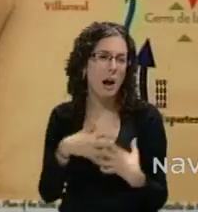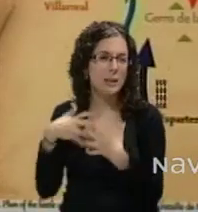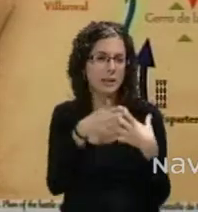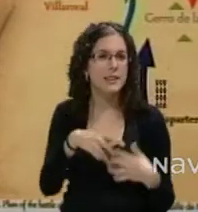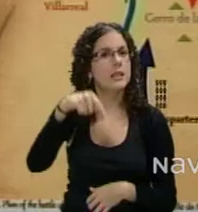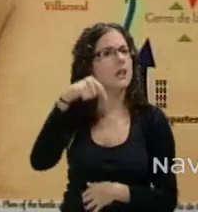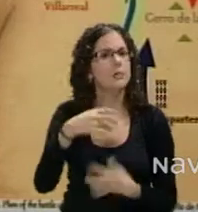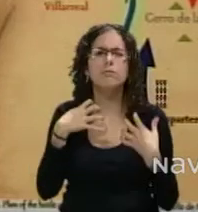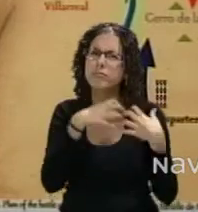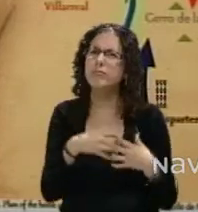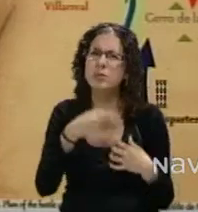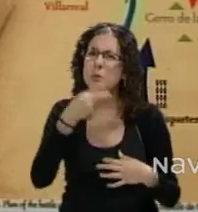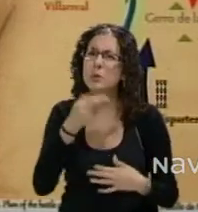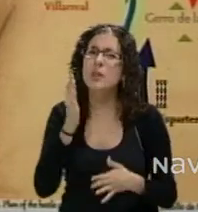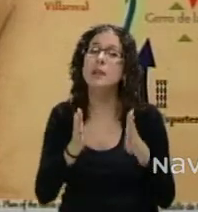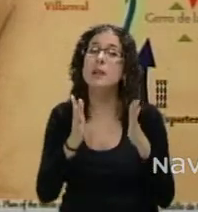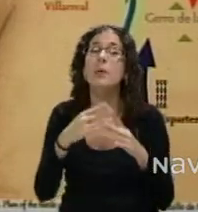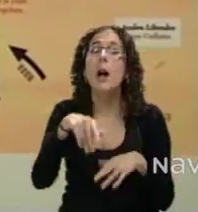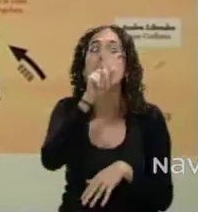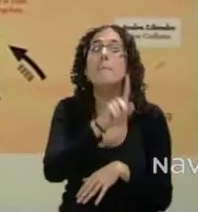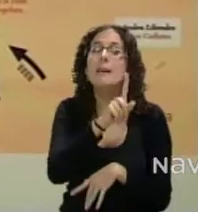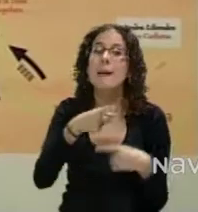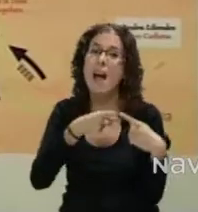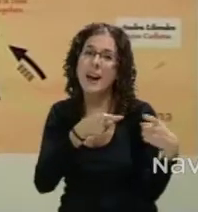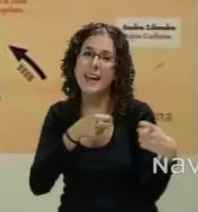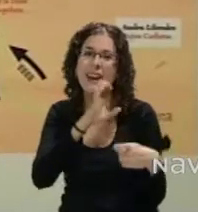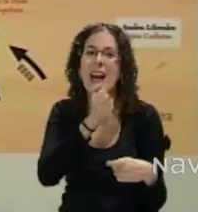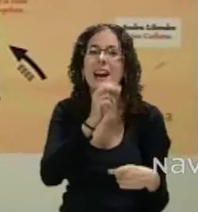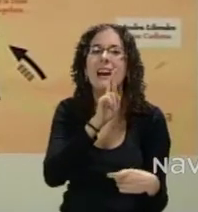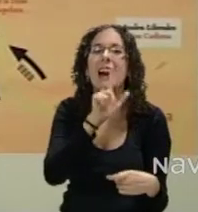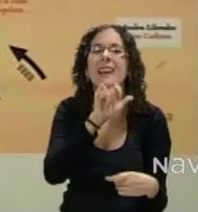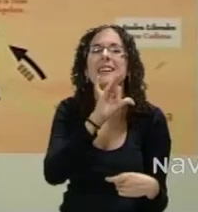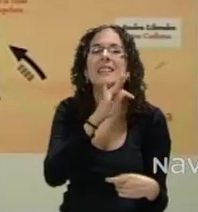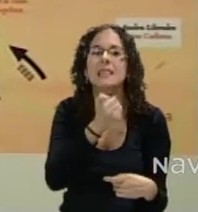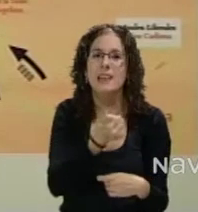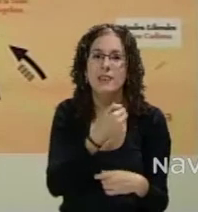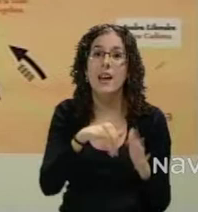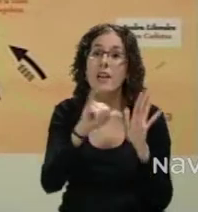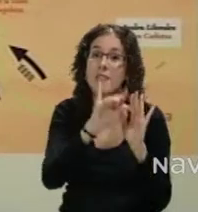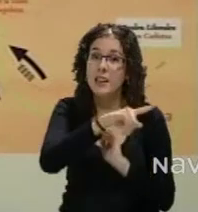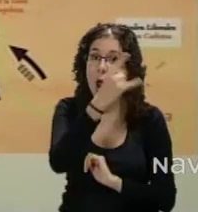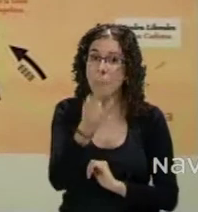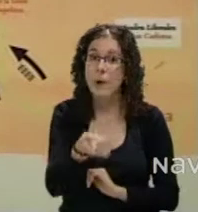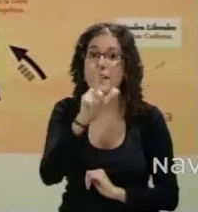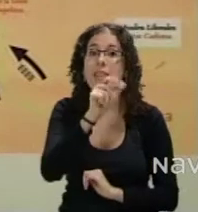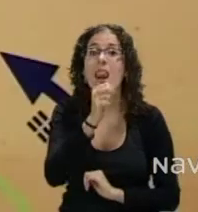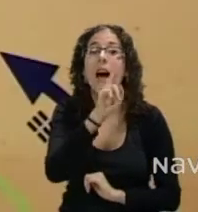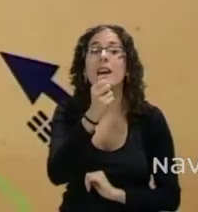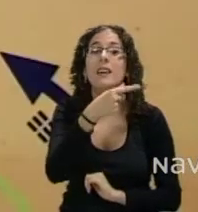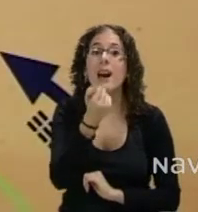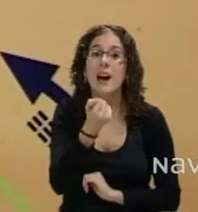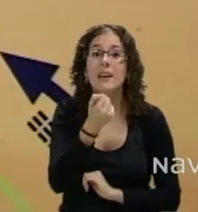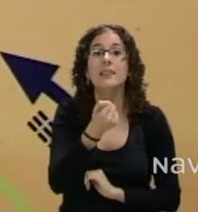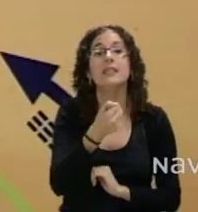importantes enfrentamientos durante la Primera Guerra Carlista. En torno al puente de la Raga libraron combate los hombres de Zumalacárregui y los cristianos